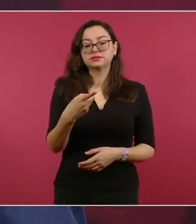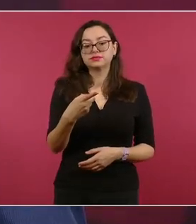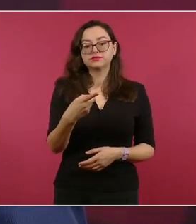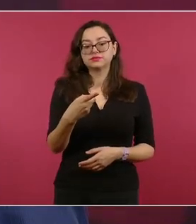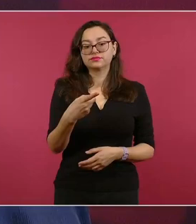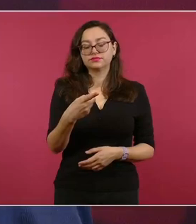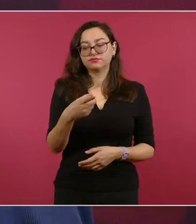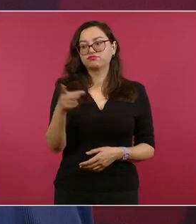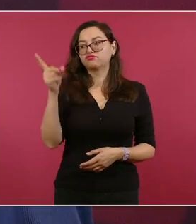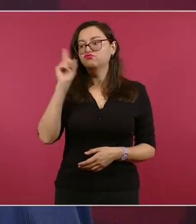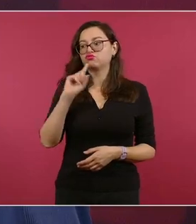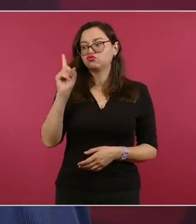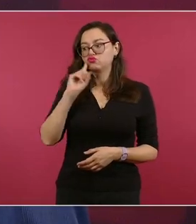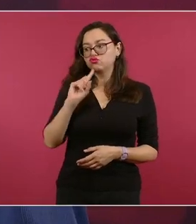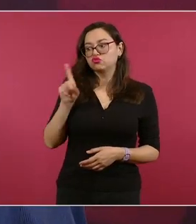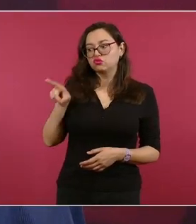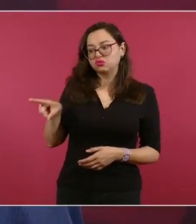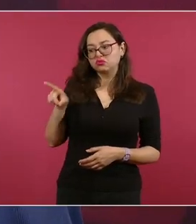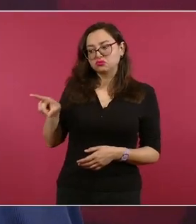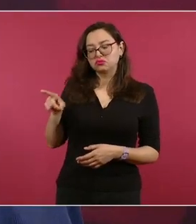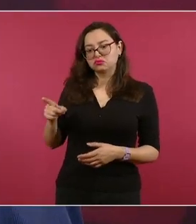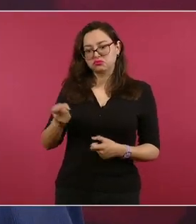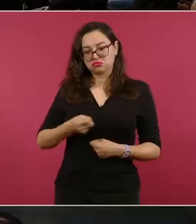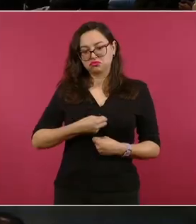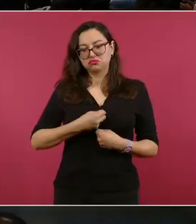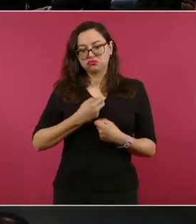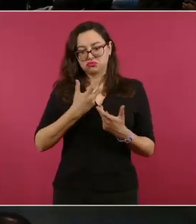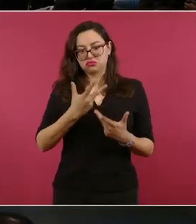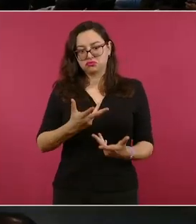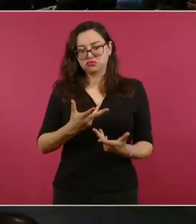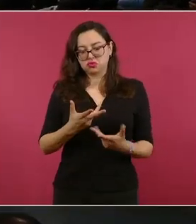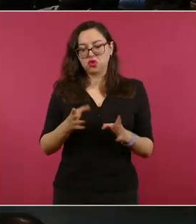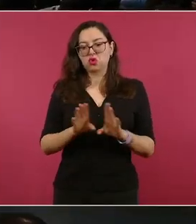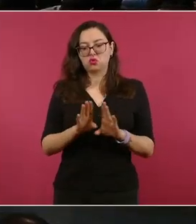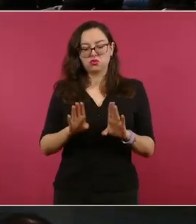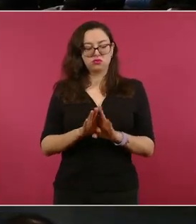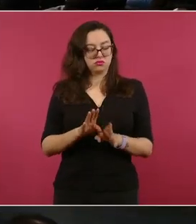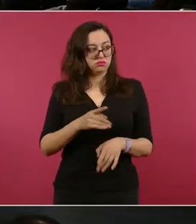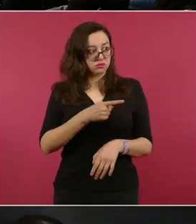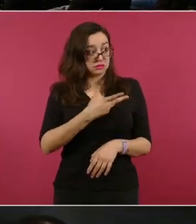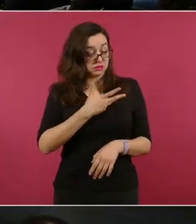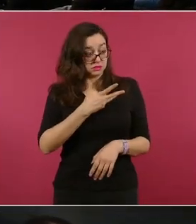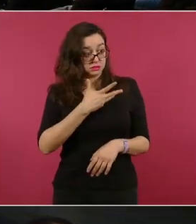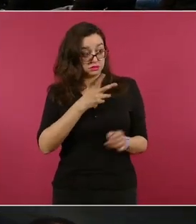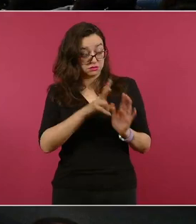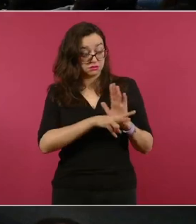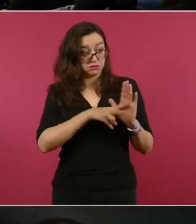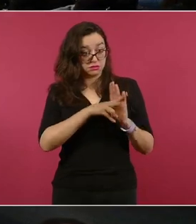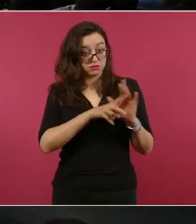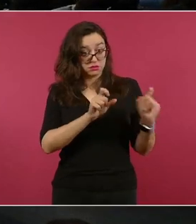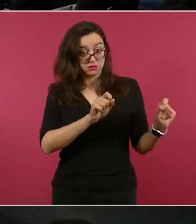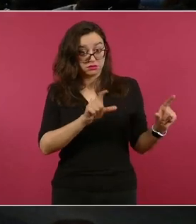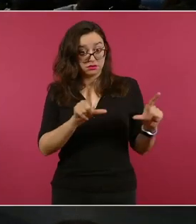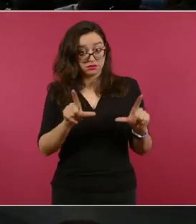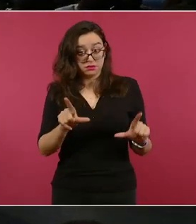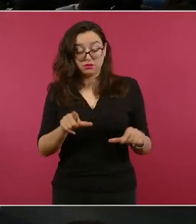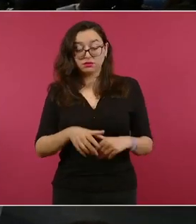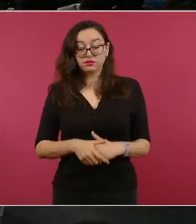miren lo que declaró. Ahora lo vamos a ver si se encuentra.